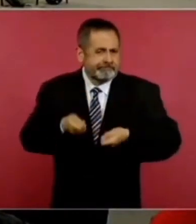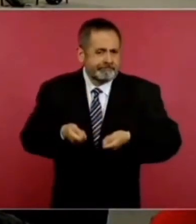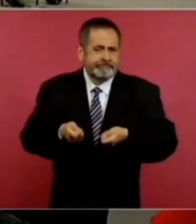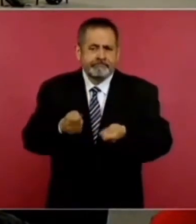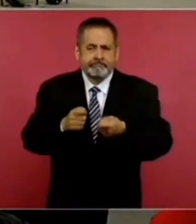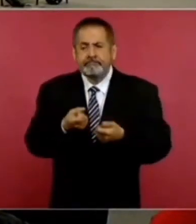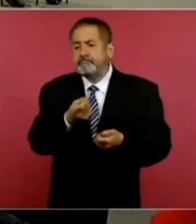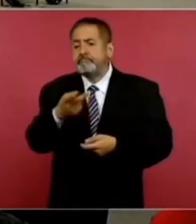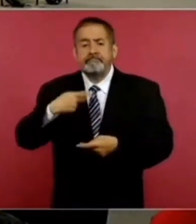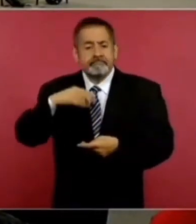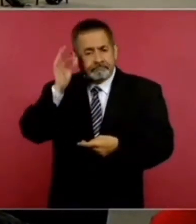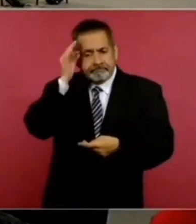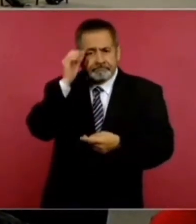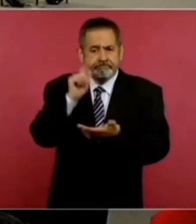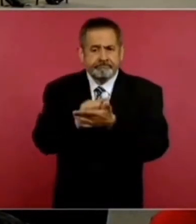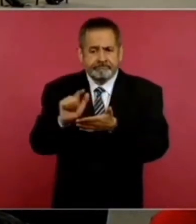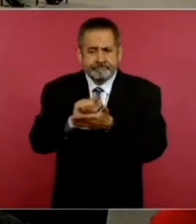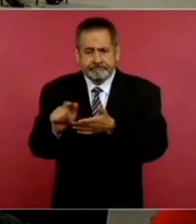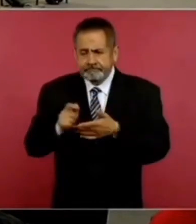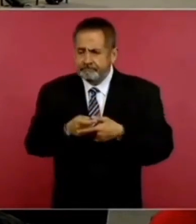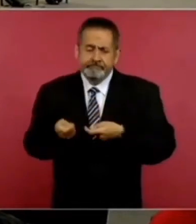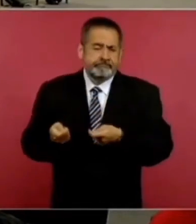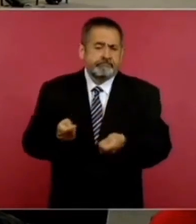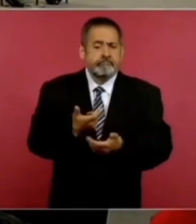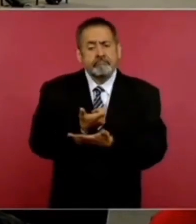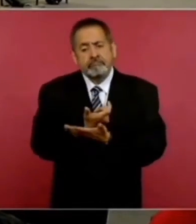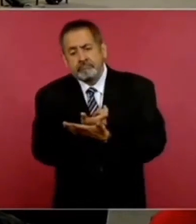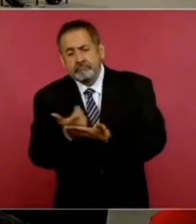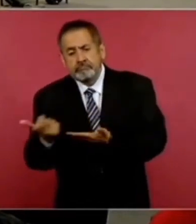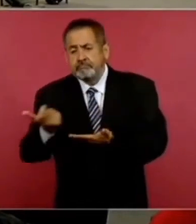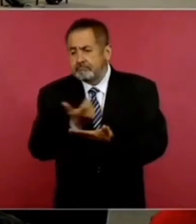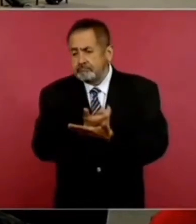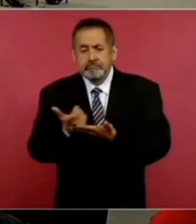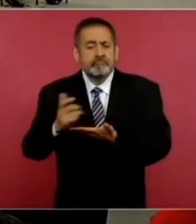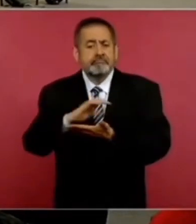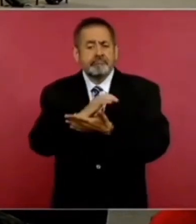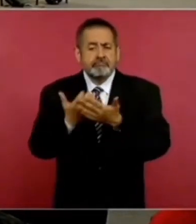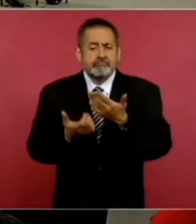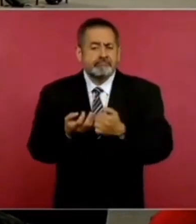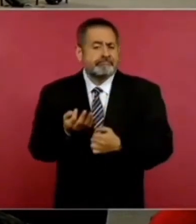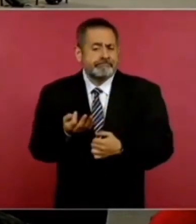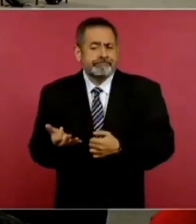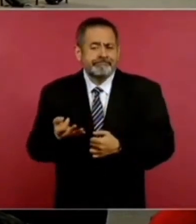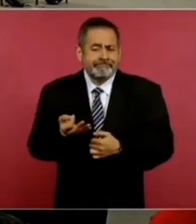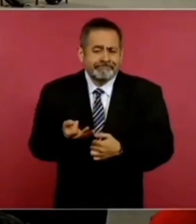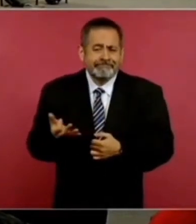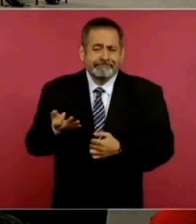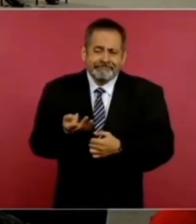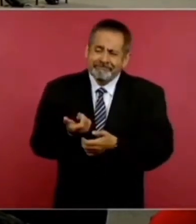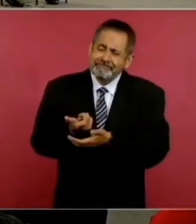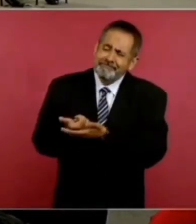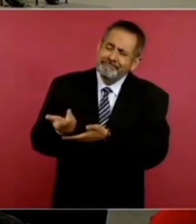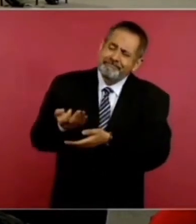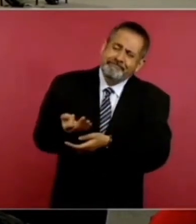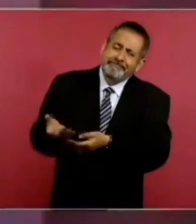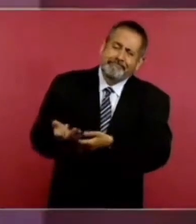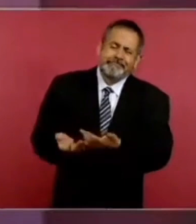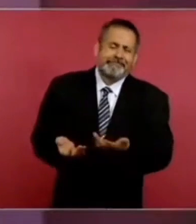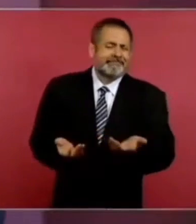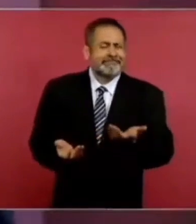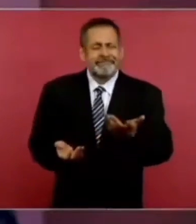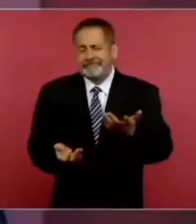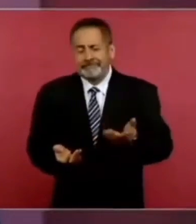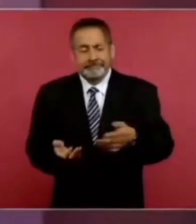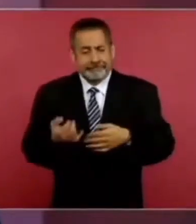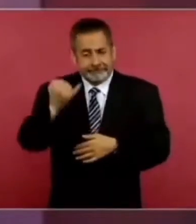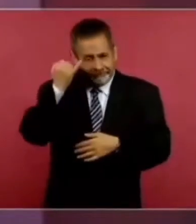higiene y limpieza, que ha tenido estos salarios y estas contrataciones precarias. Ustedes imagínense lo que significa